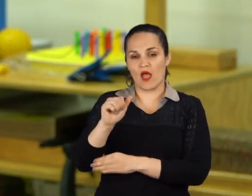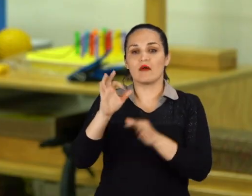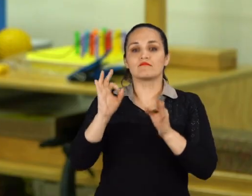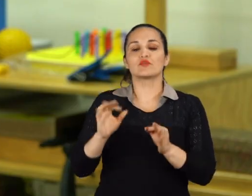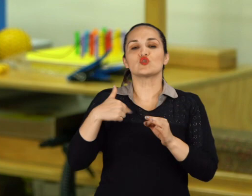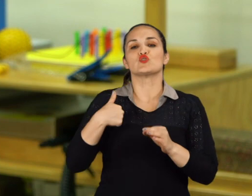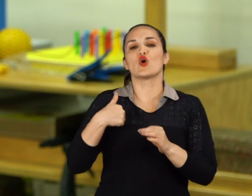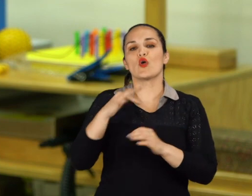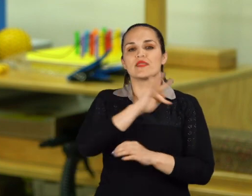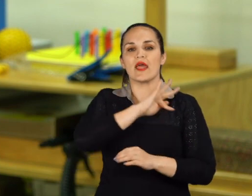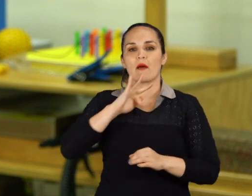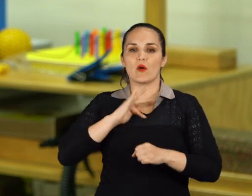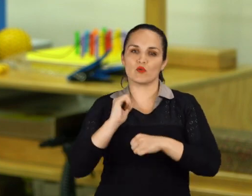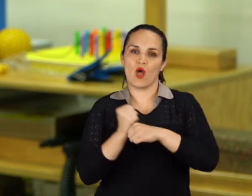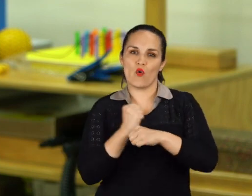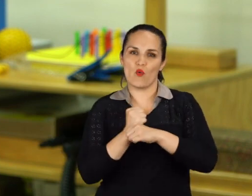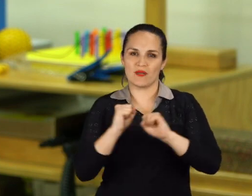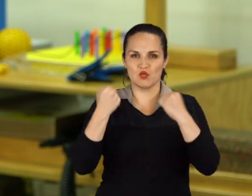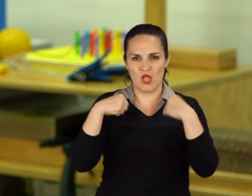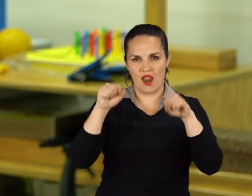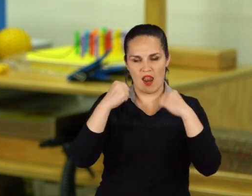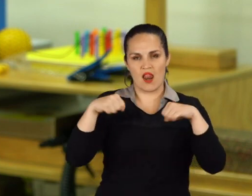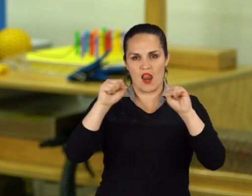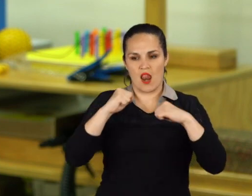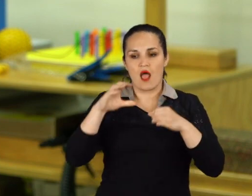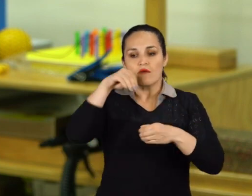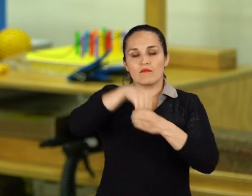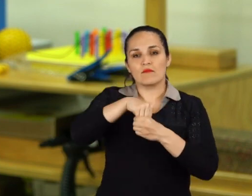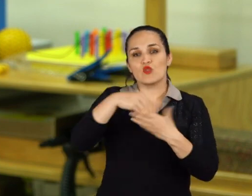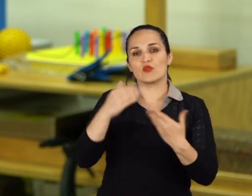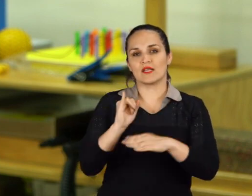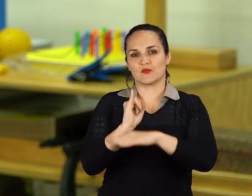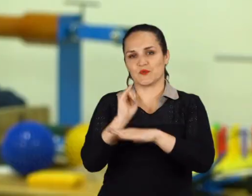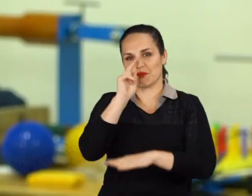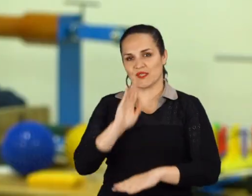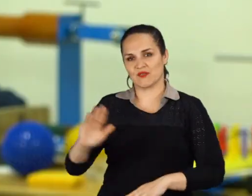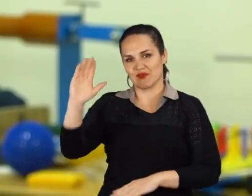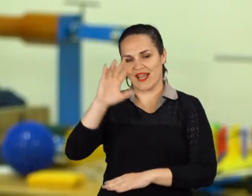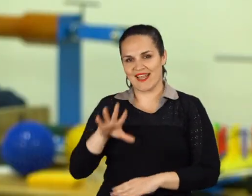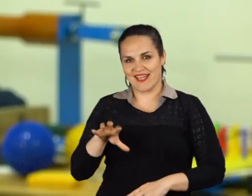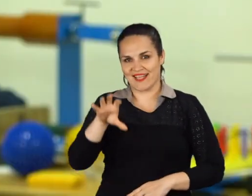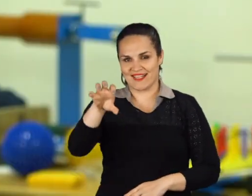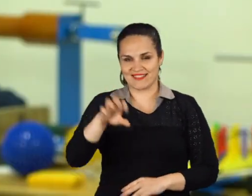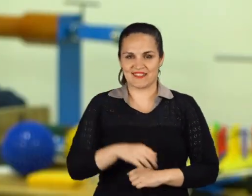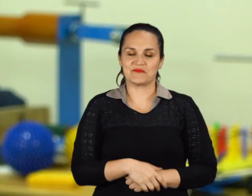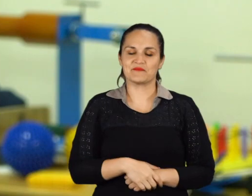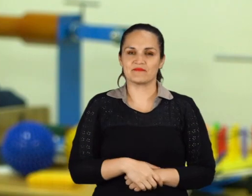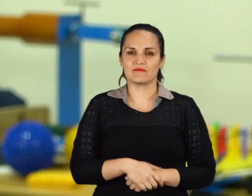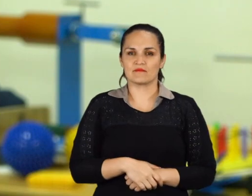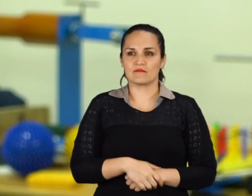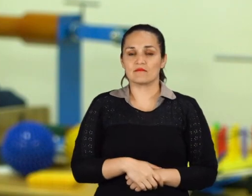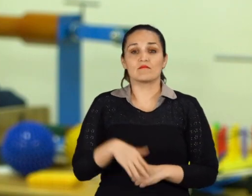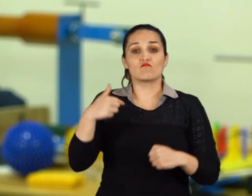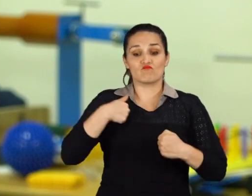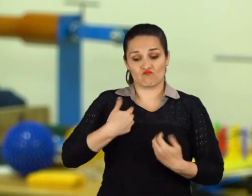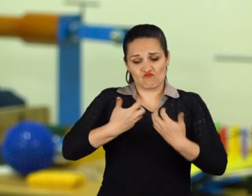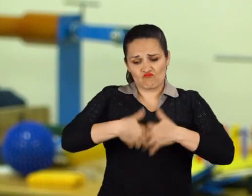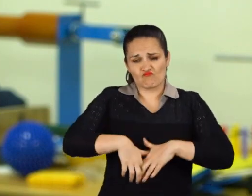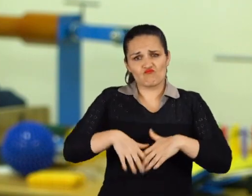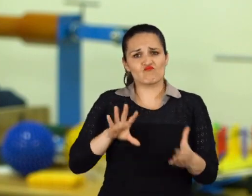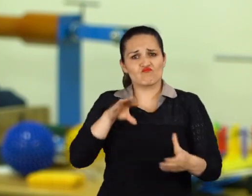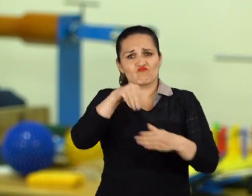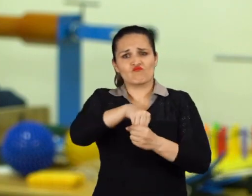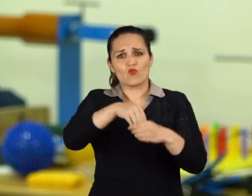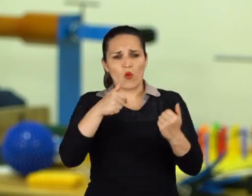terapeuta ocupacional, hago parte del grupo de rehabilitación del Instituto Nacional de Cancerología. Bueno, el rol principal del terapeuta ocupacional en